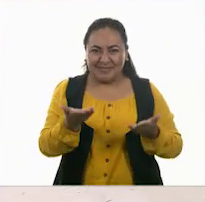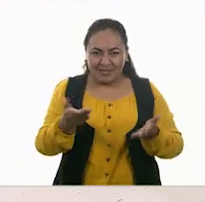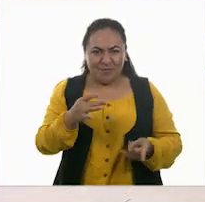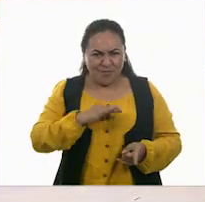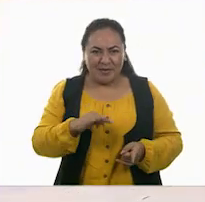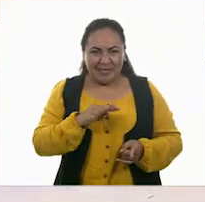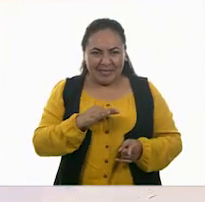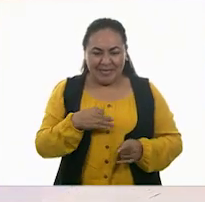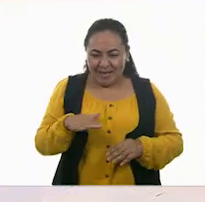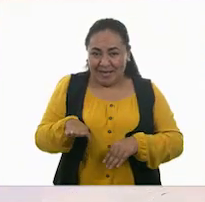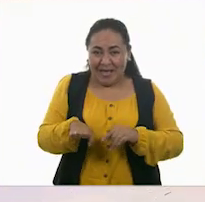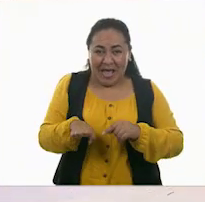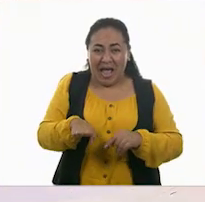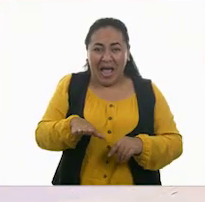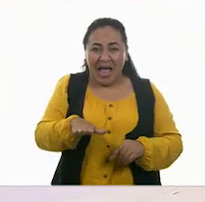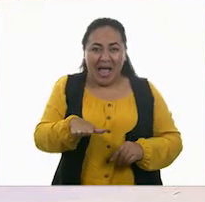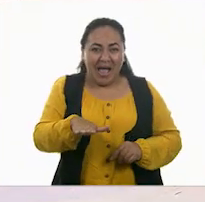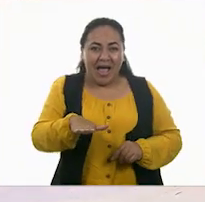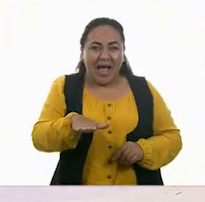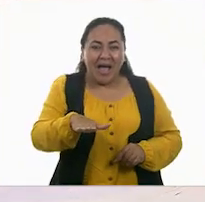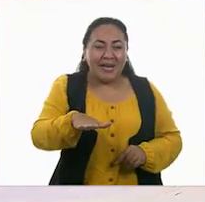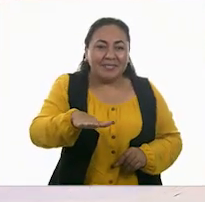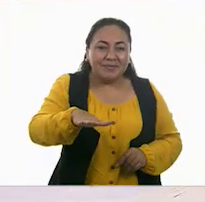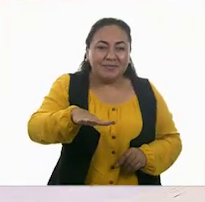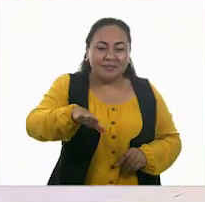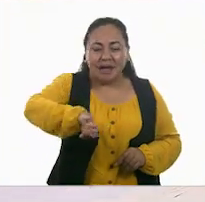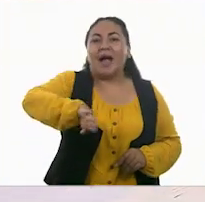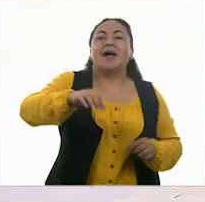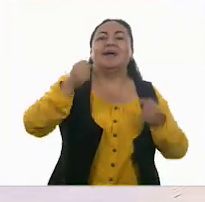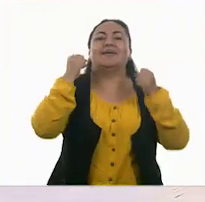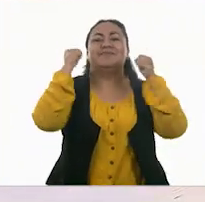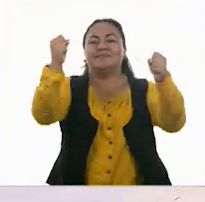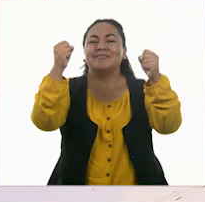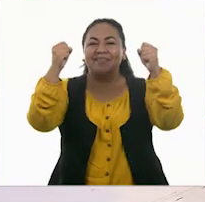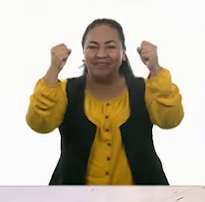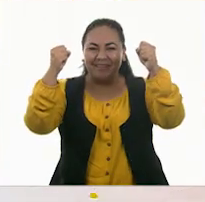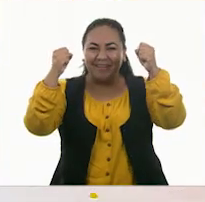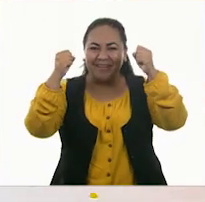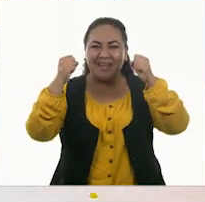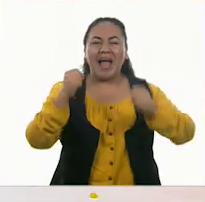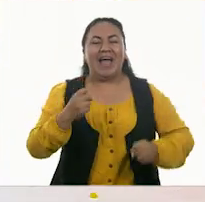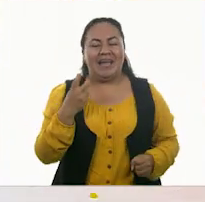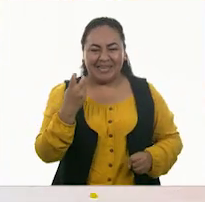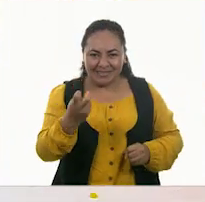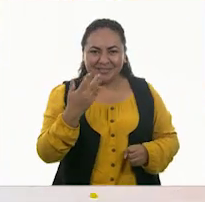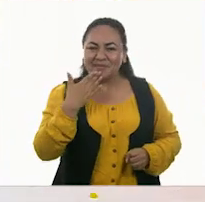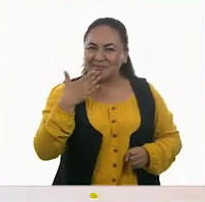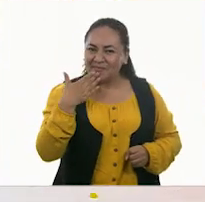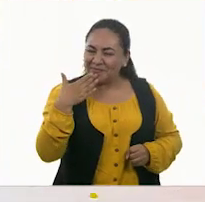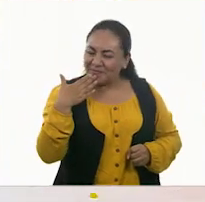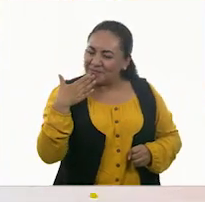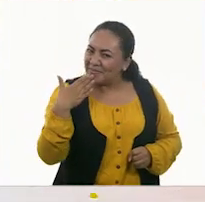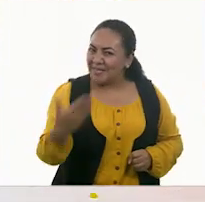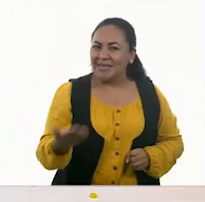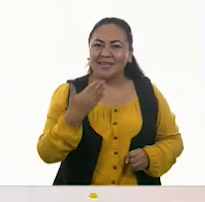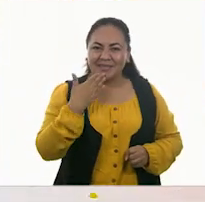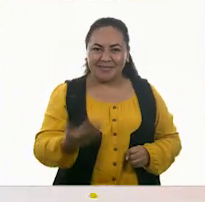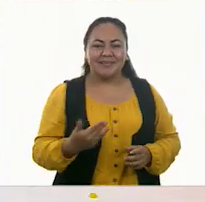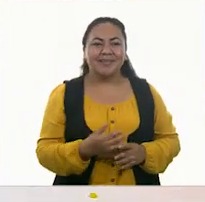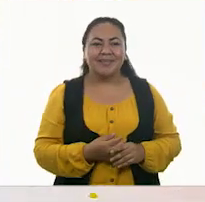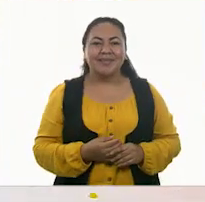Tú puedes. Le vamos a atinar. Tú puedes allá en casita. ¡Eso! Ahí está, excelente. Díganme que quedó grabado. Excelente,